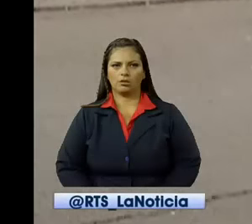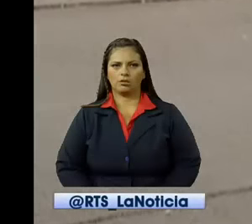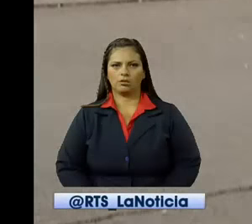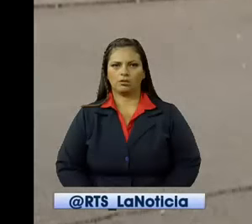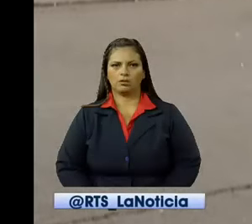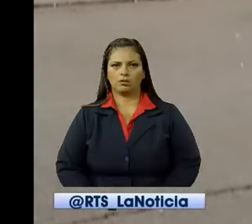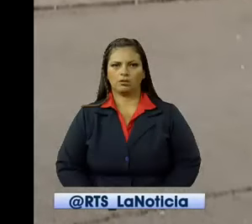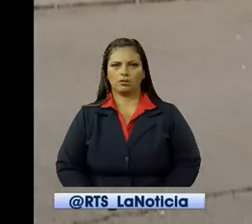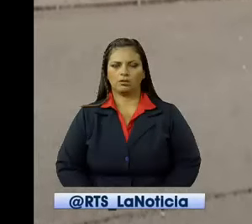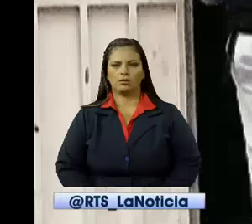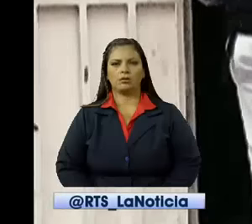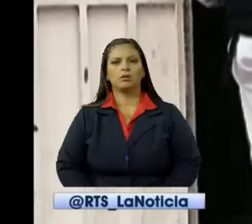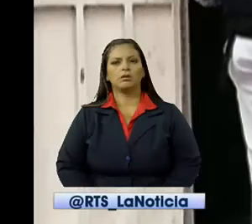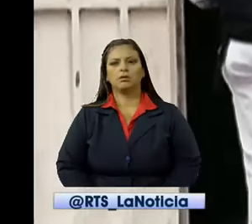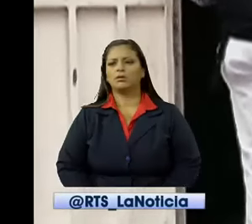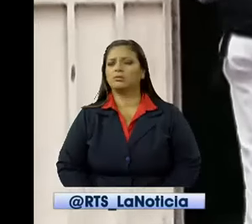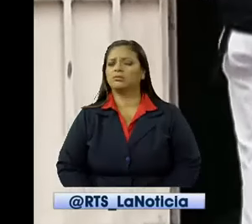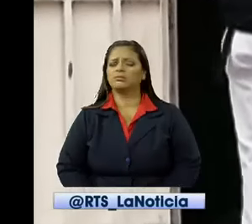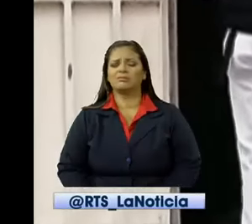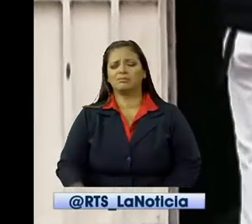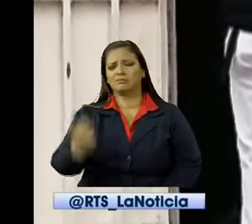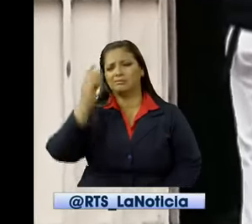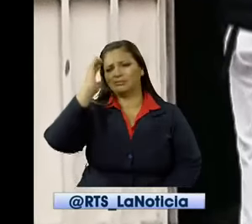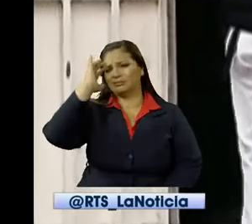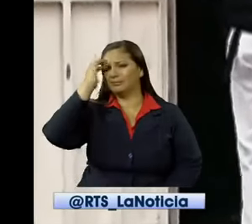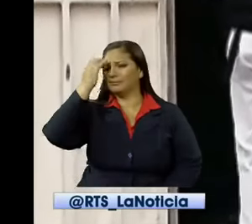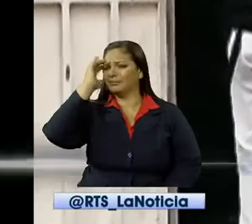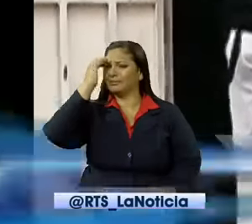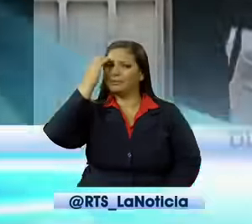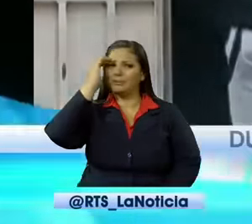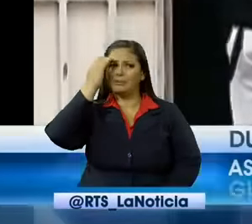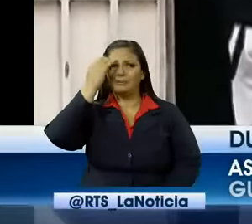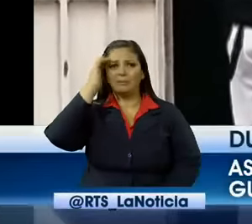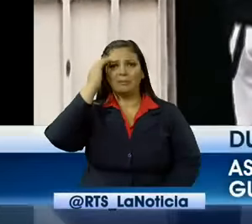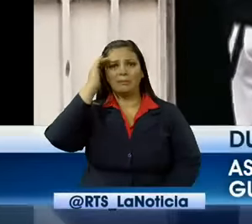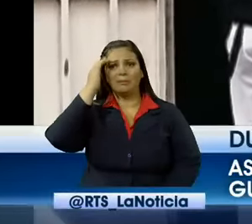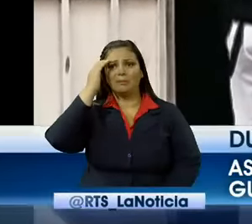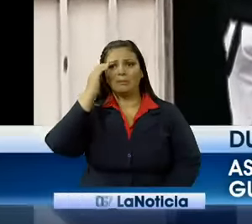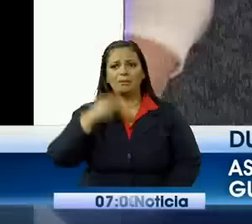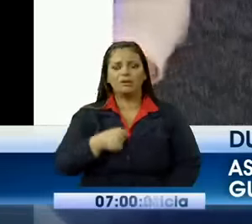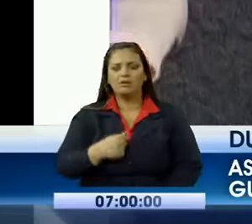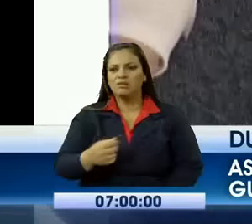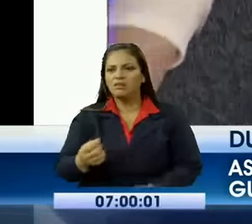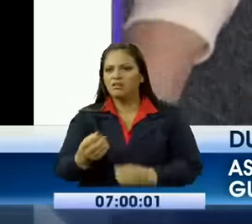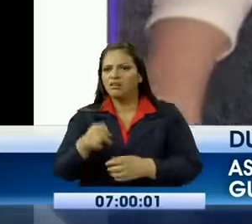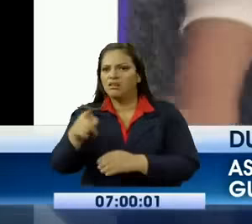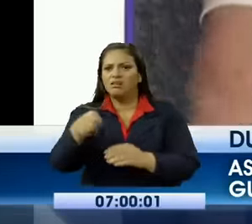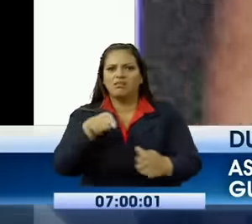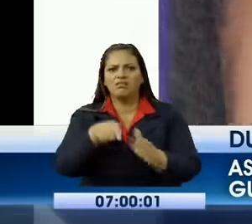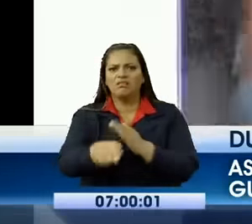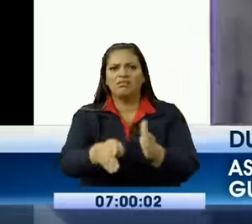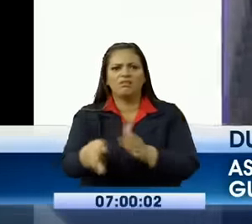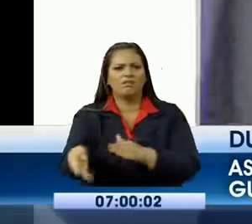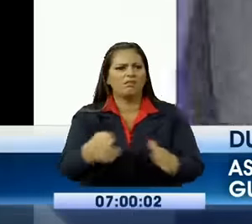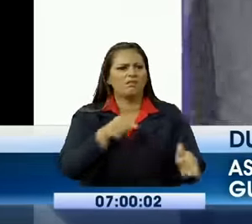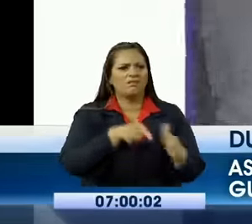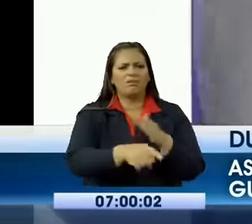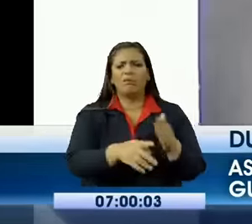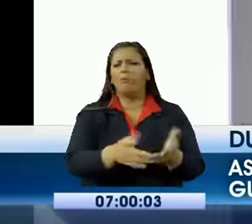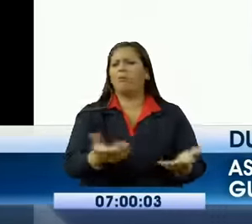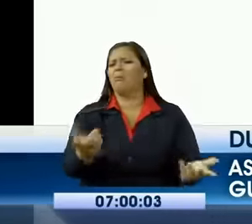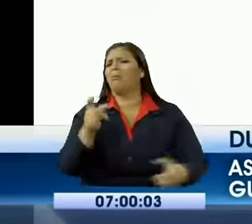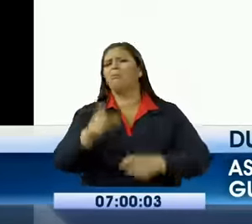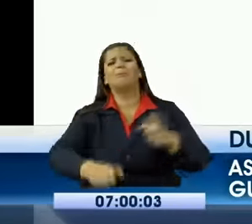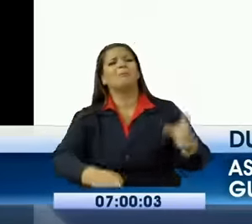Todos los días vivimos en un mundo tan difícil de vivir, ya que la maldad está reinando en este mundo. Los robos